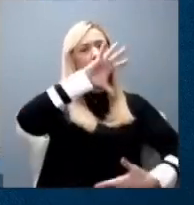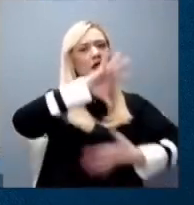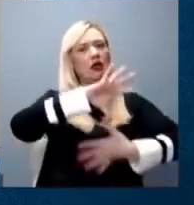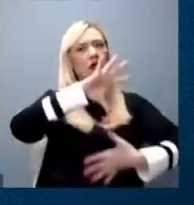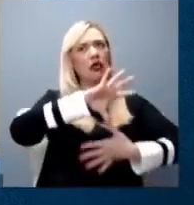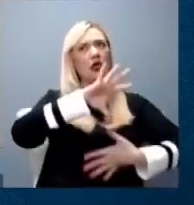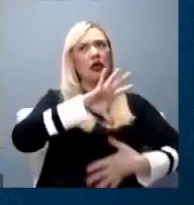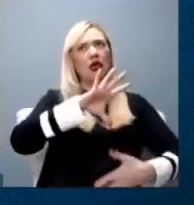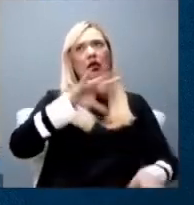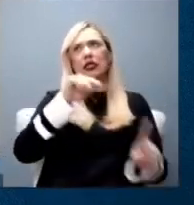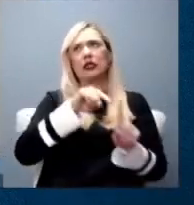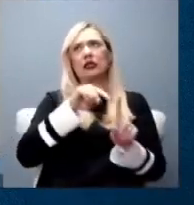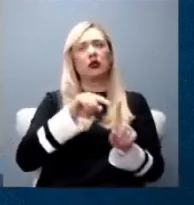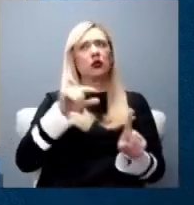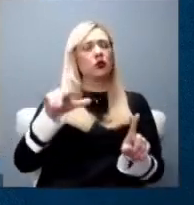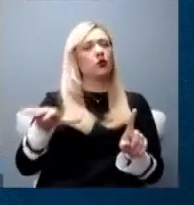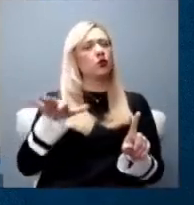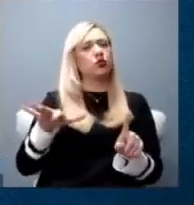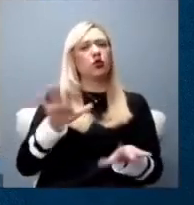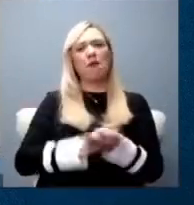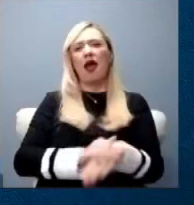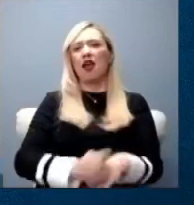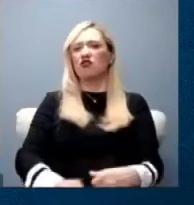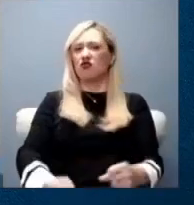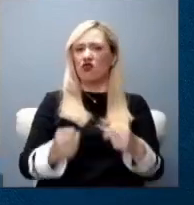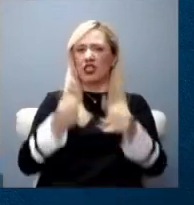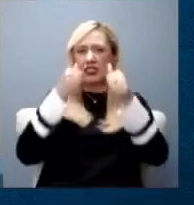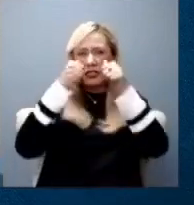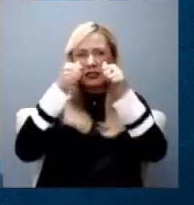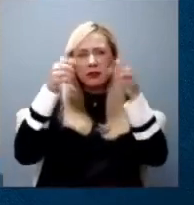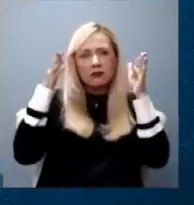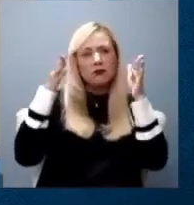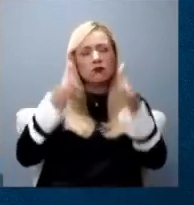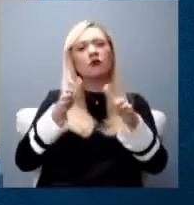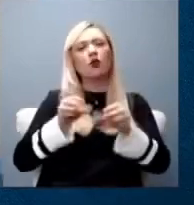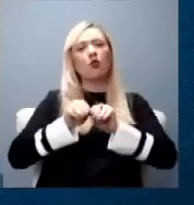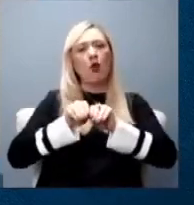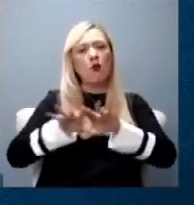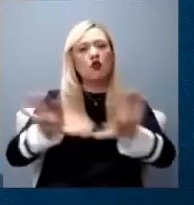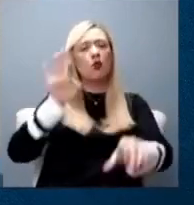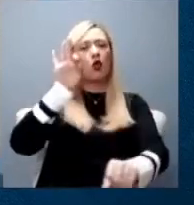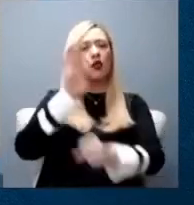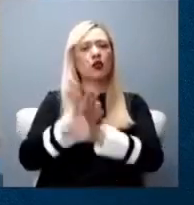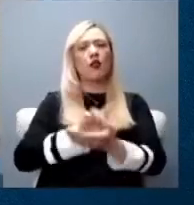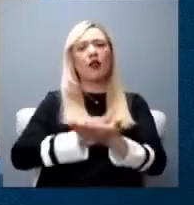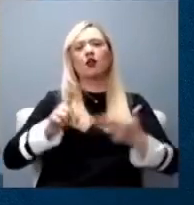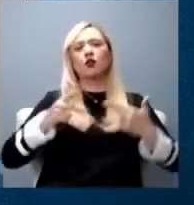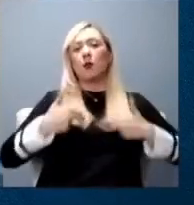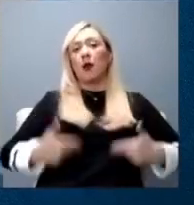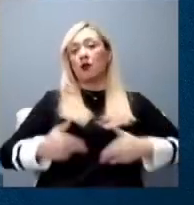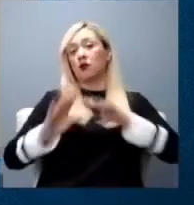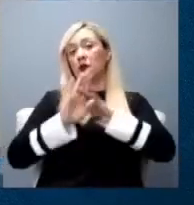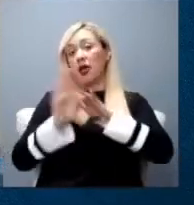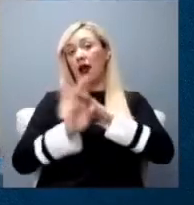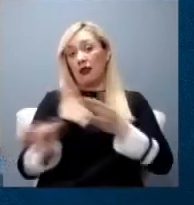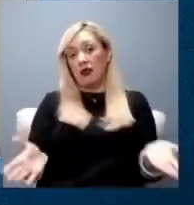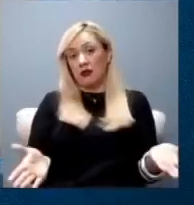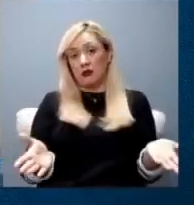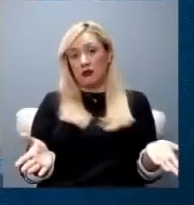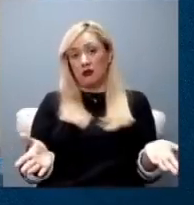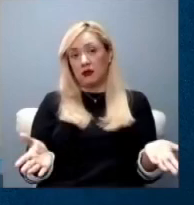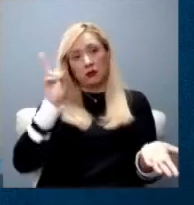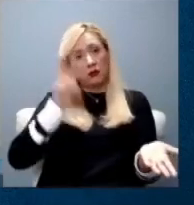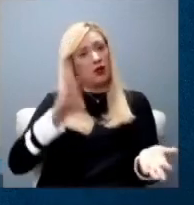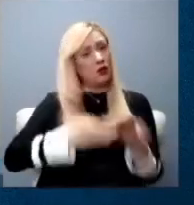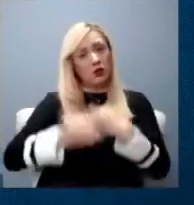medidas sumamente significativas para la promoción y la protección de derechos humanos de los migrantes, un tema que es sumamente